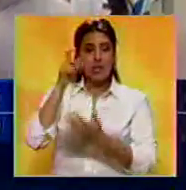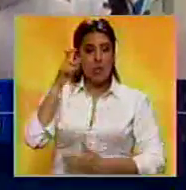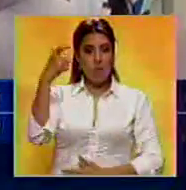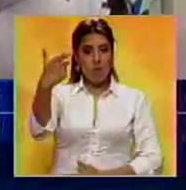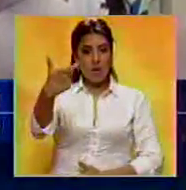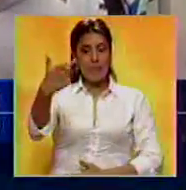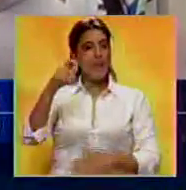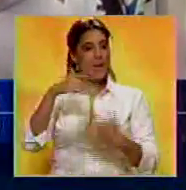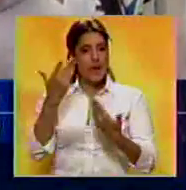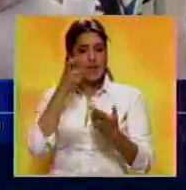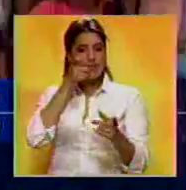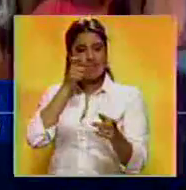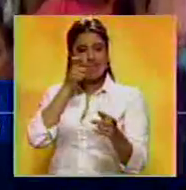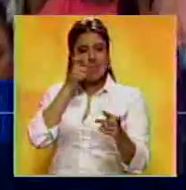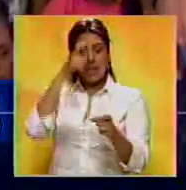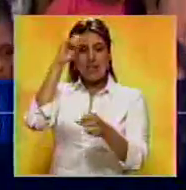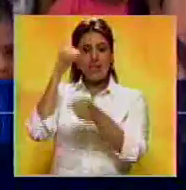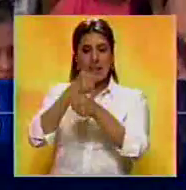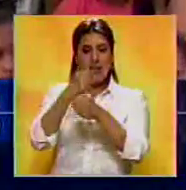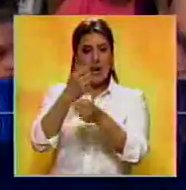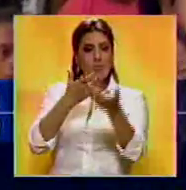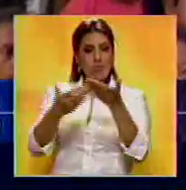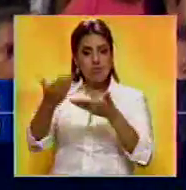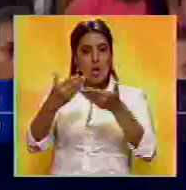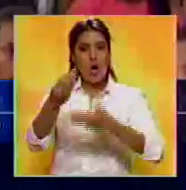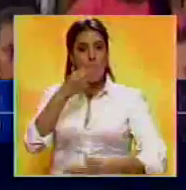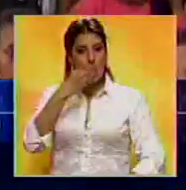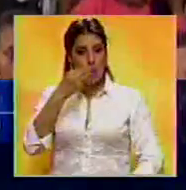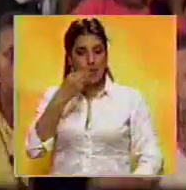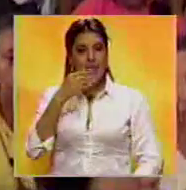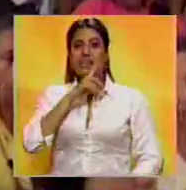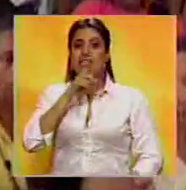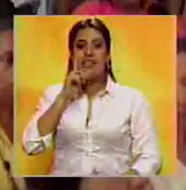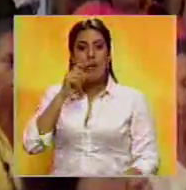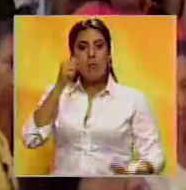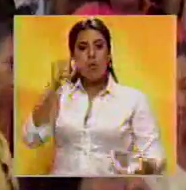Guárico para supervisar el funcionamiento de la distribución de alimentos a través de los CLAP.